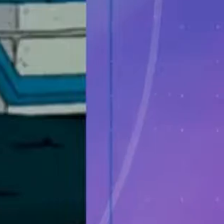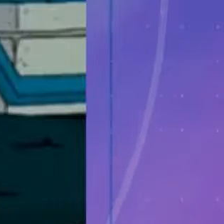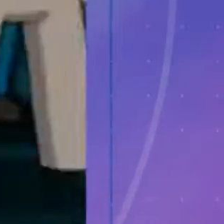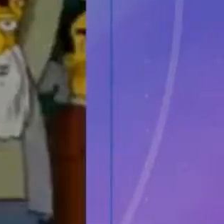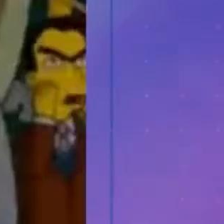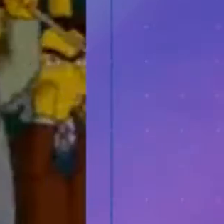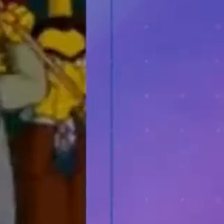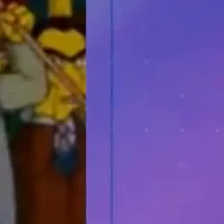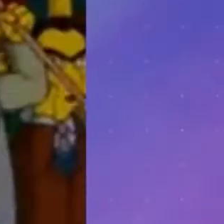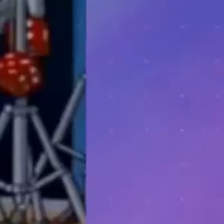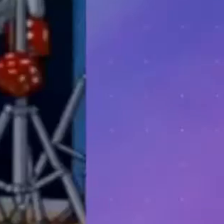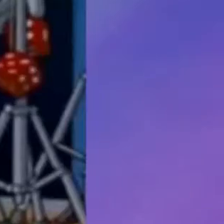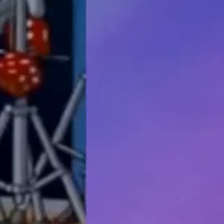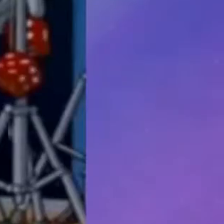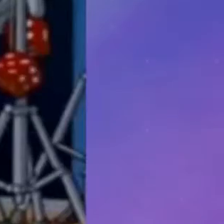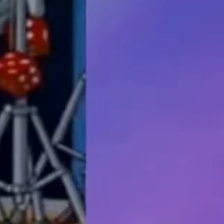diferente.